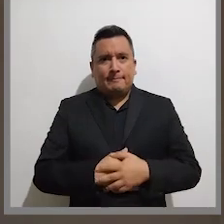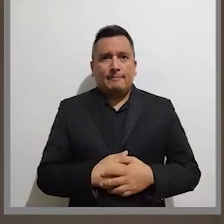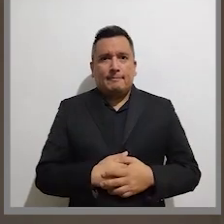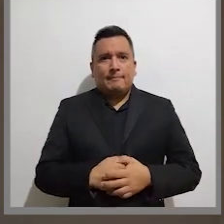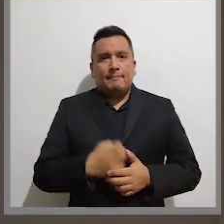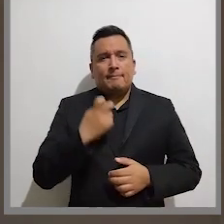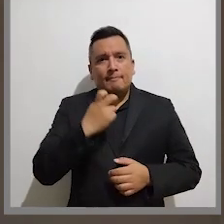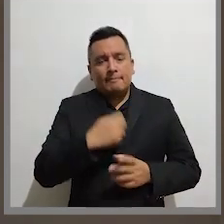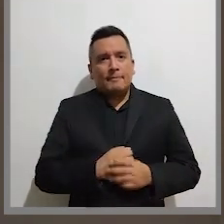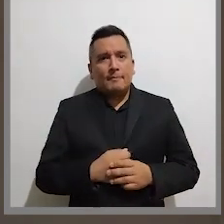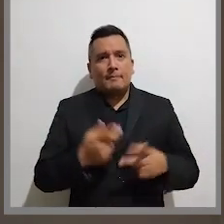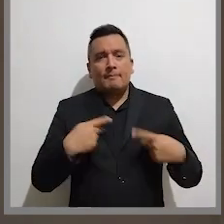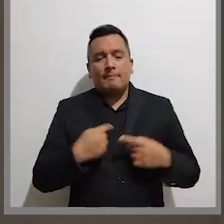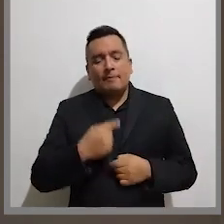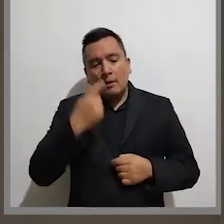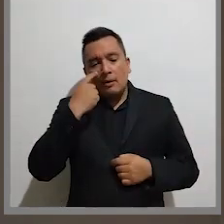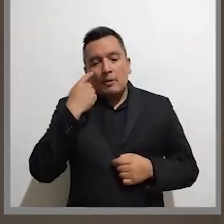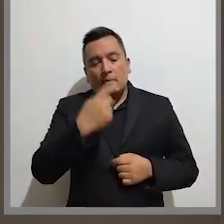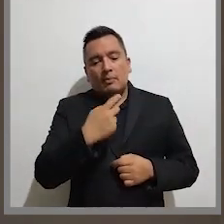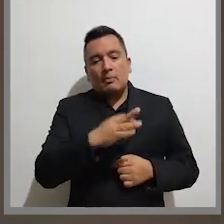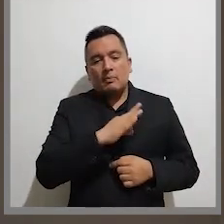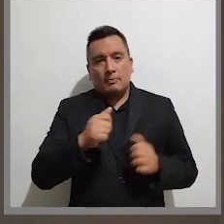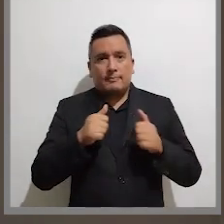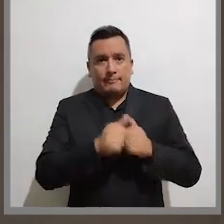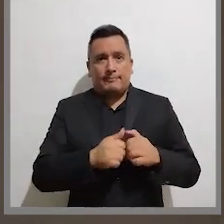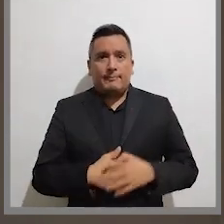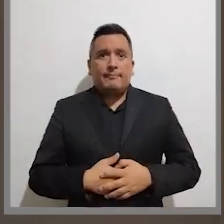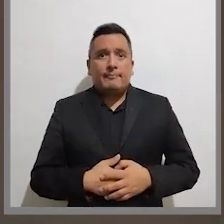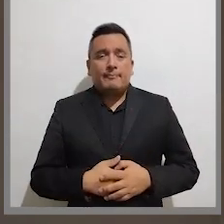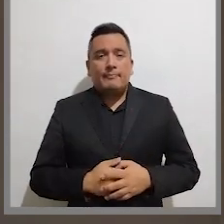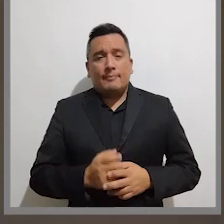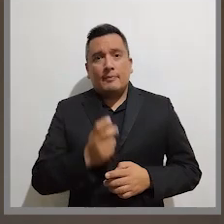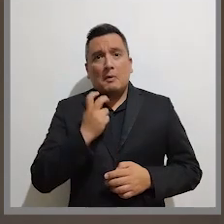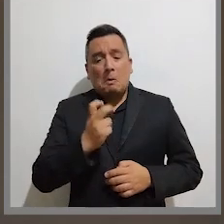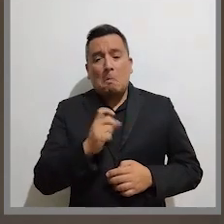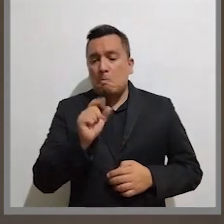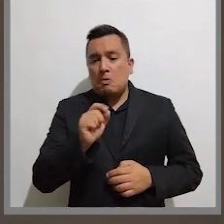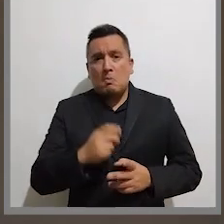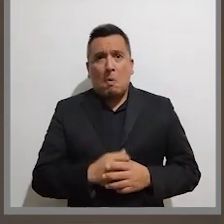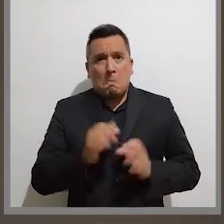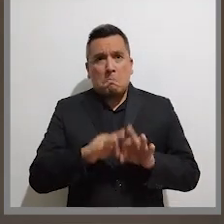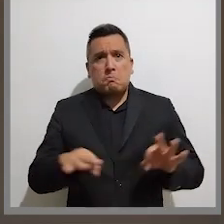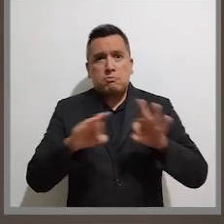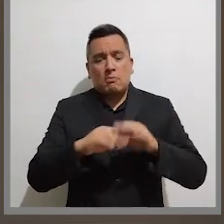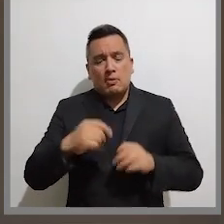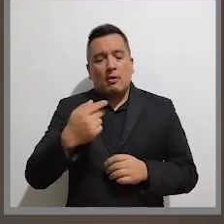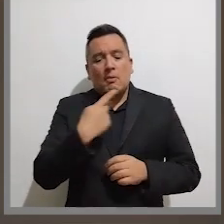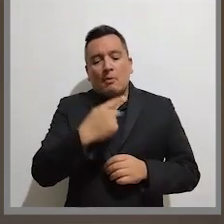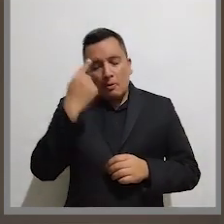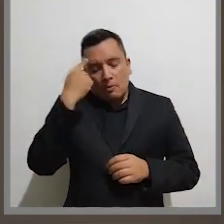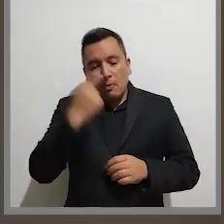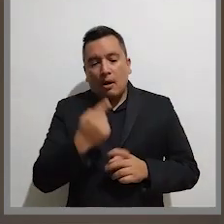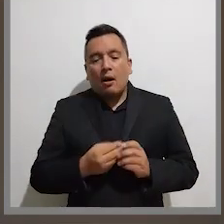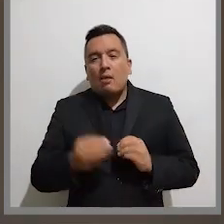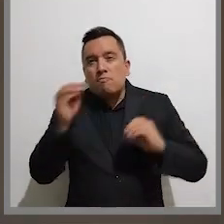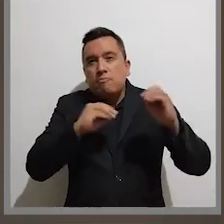una perspectiva a las personas que están escuchando y que la están acompañando. Entonces, esto también es una parte importante de la creación